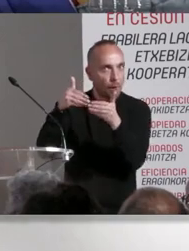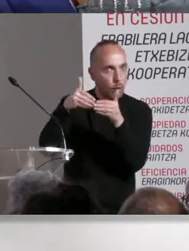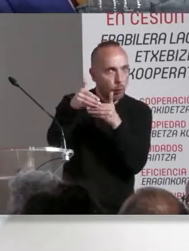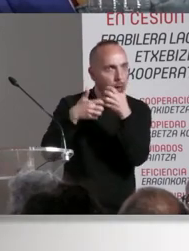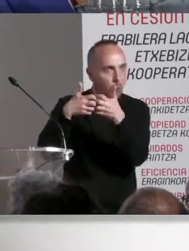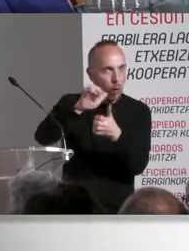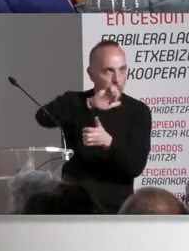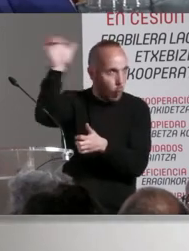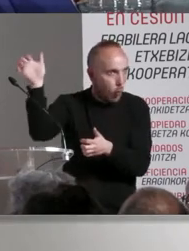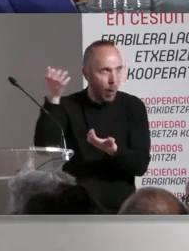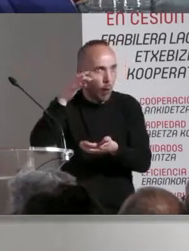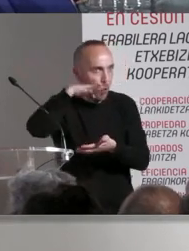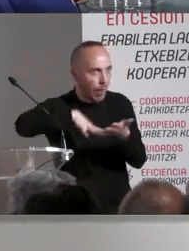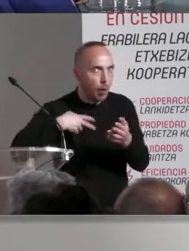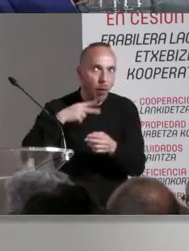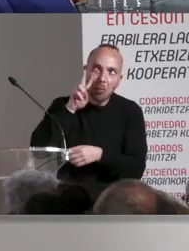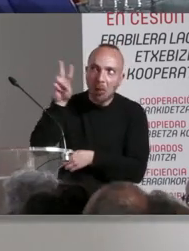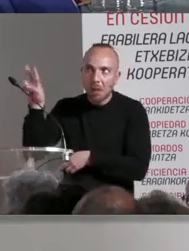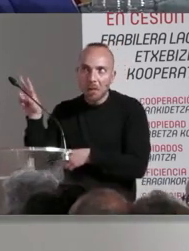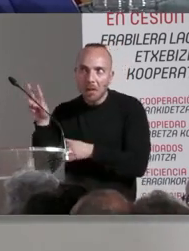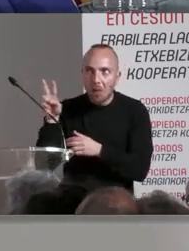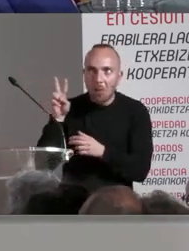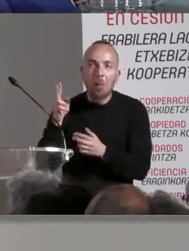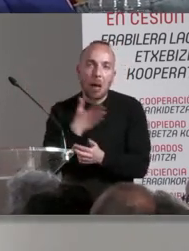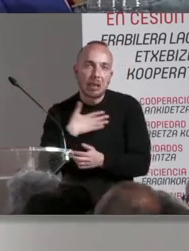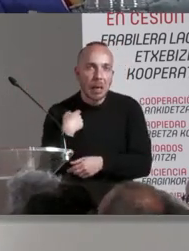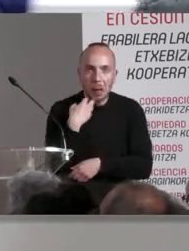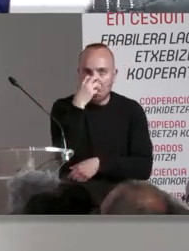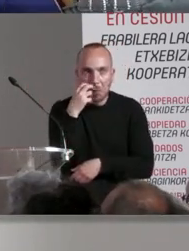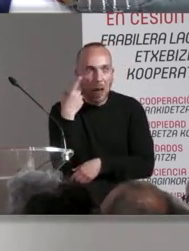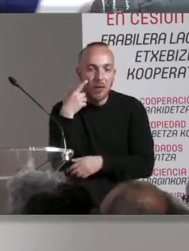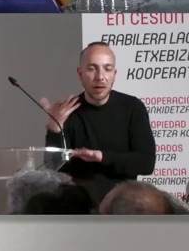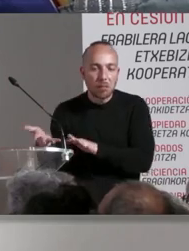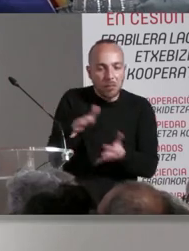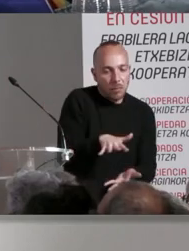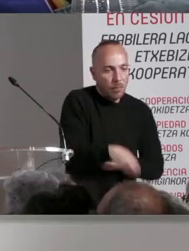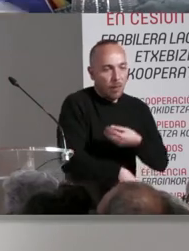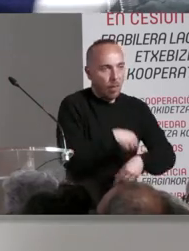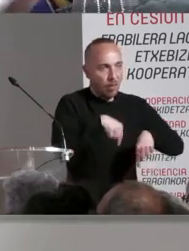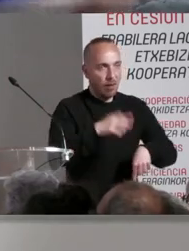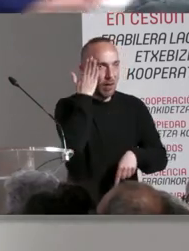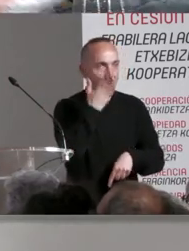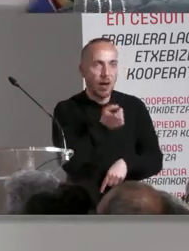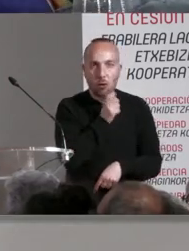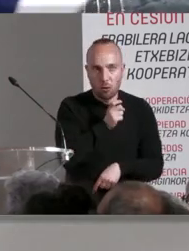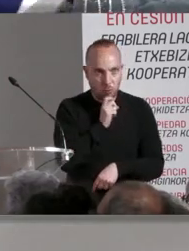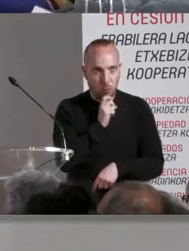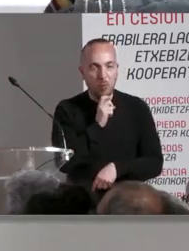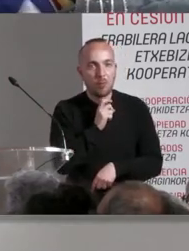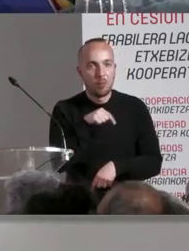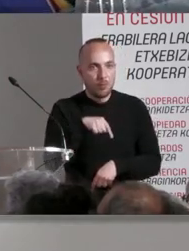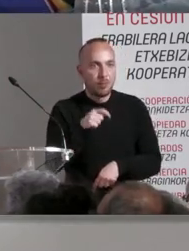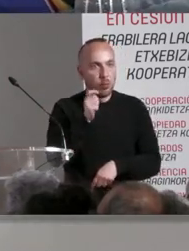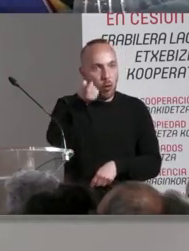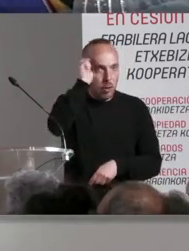en Europa, en Barcelona, y quieren ver un poco cómo traerlo aquí a Navarra y completamente a